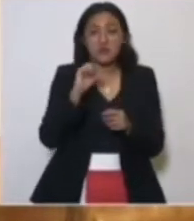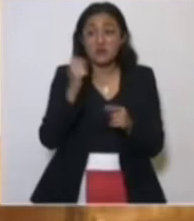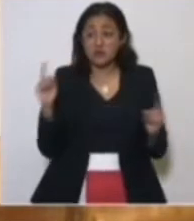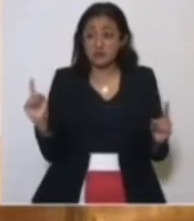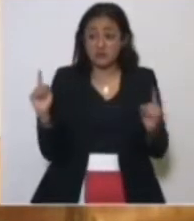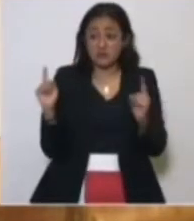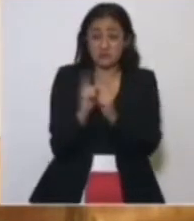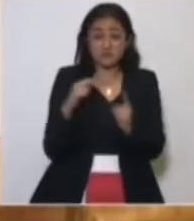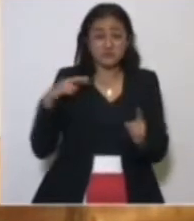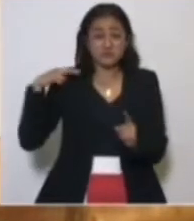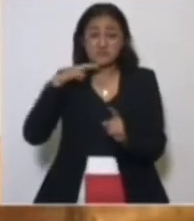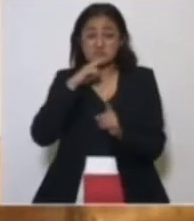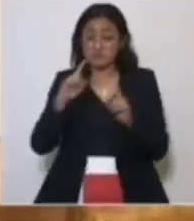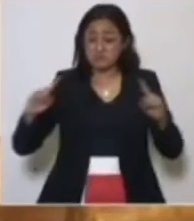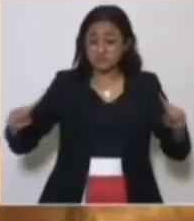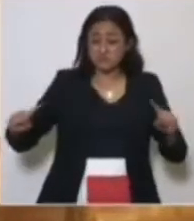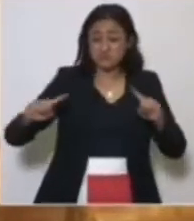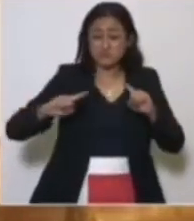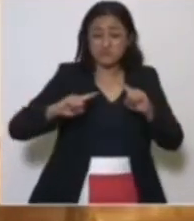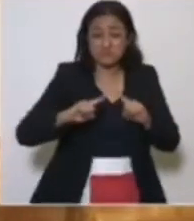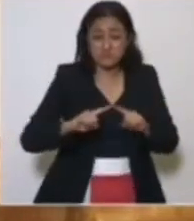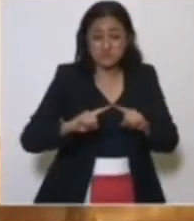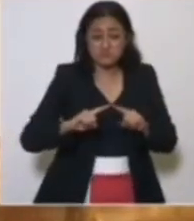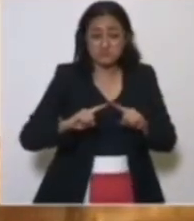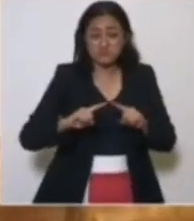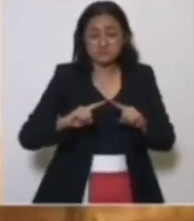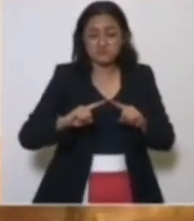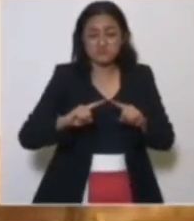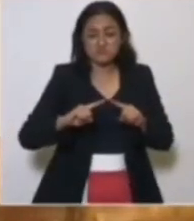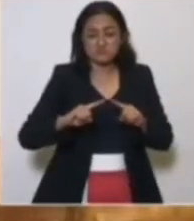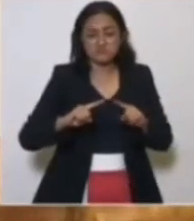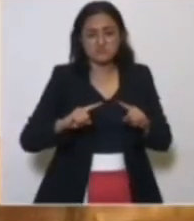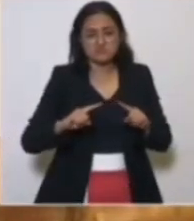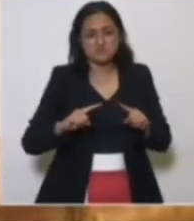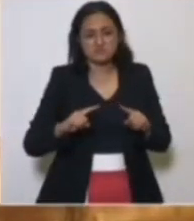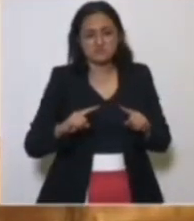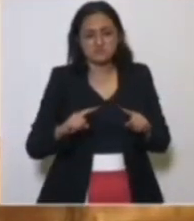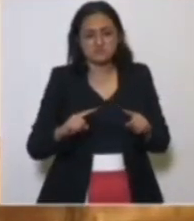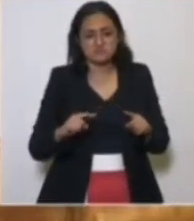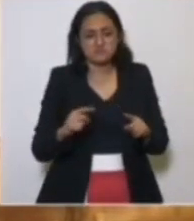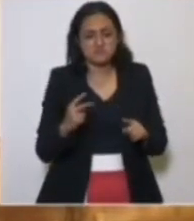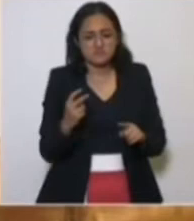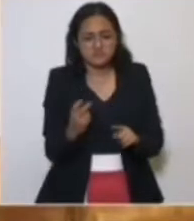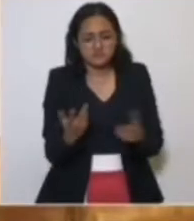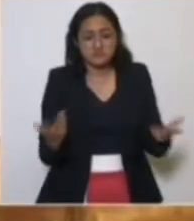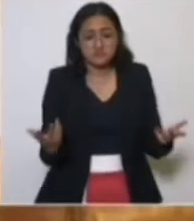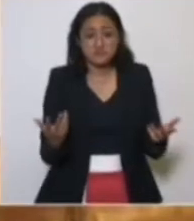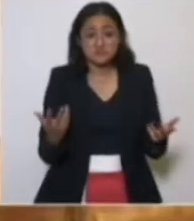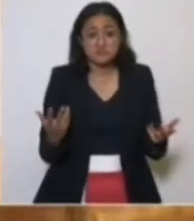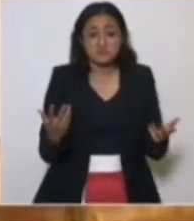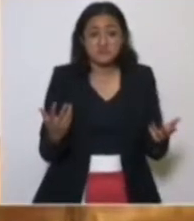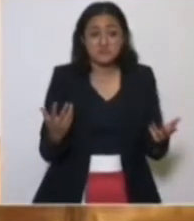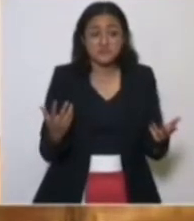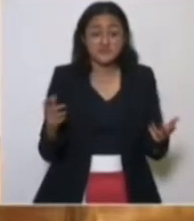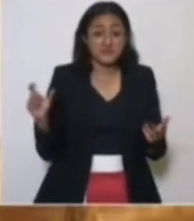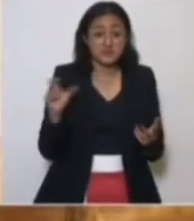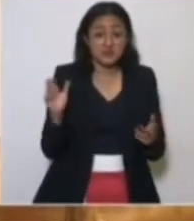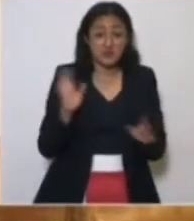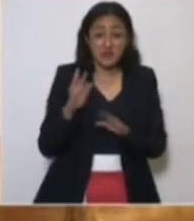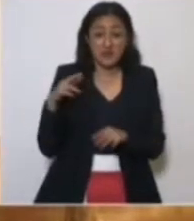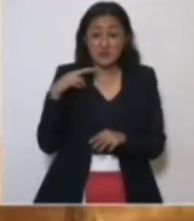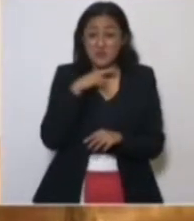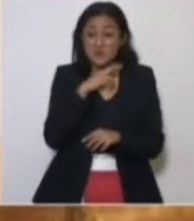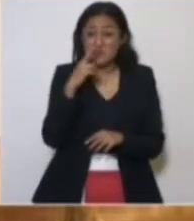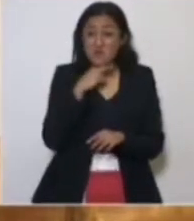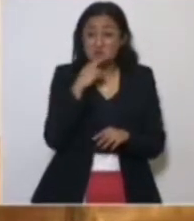velocidad en el cruce y y y quiere cuando ya viene el